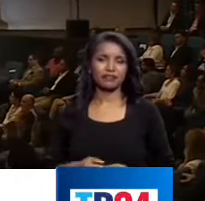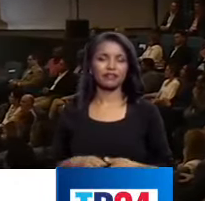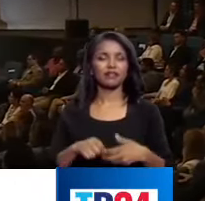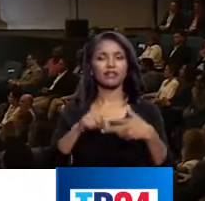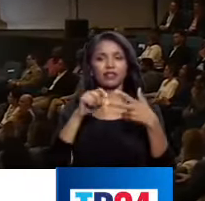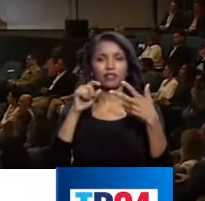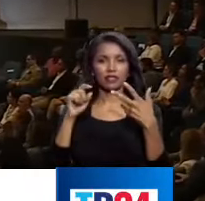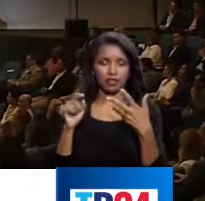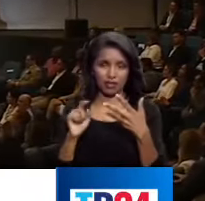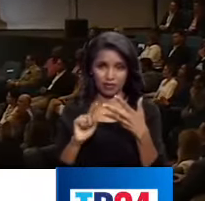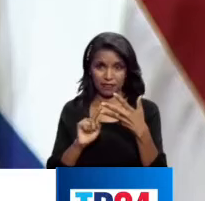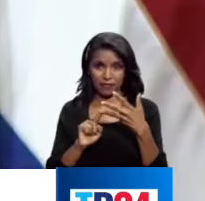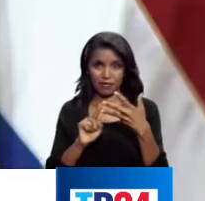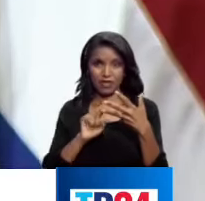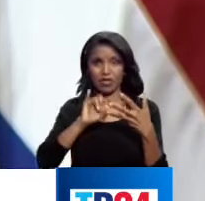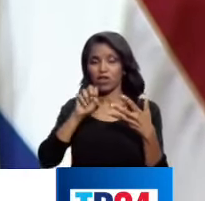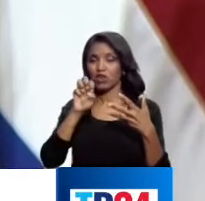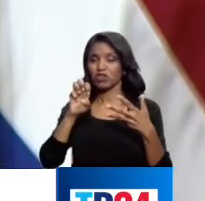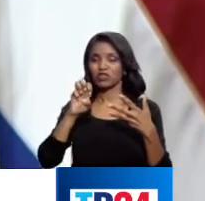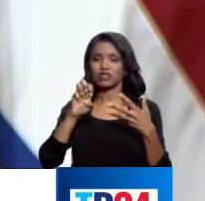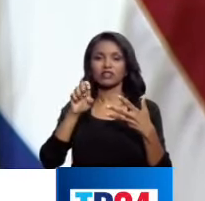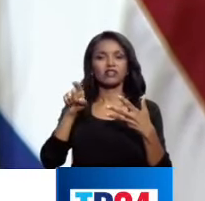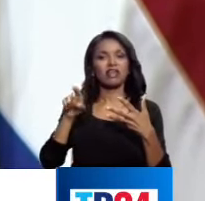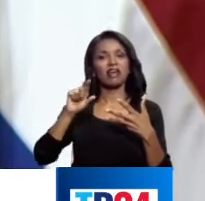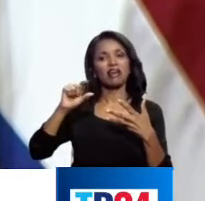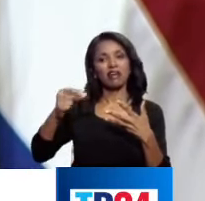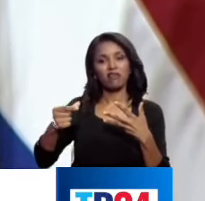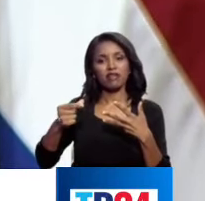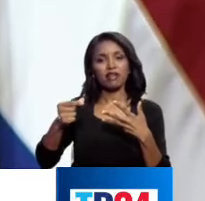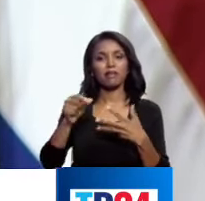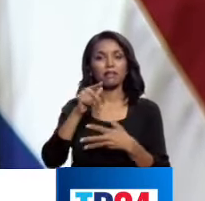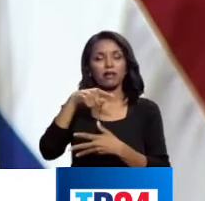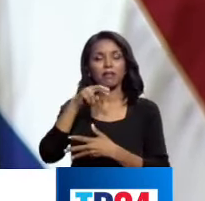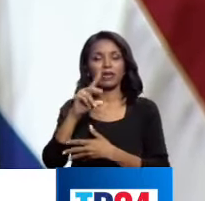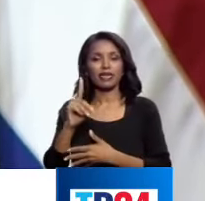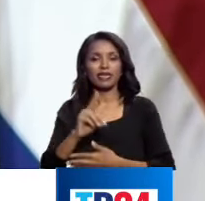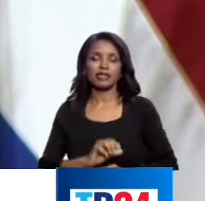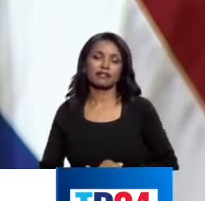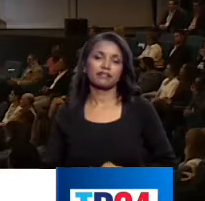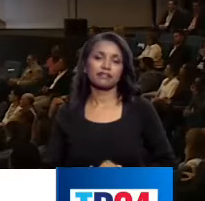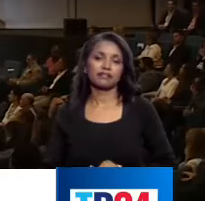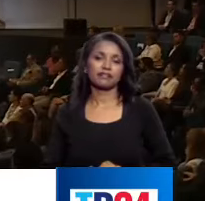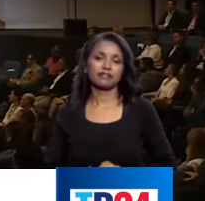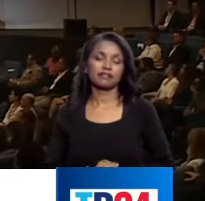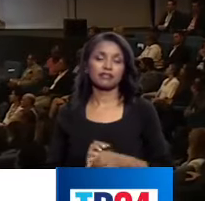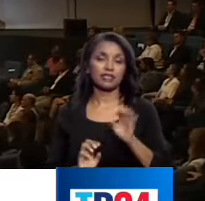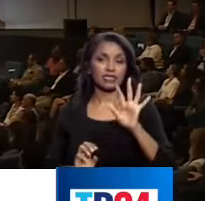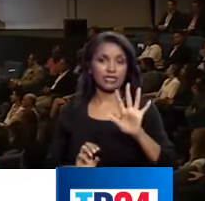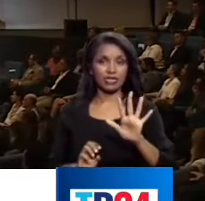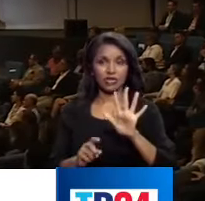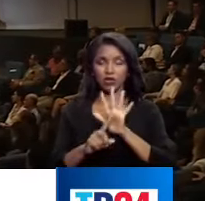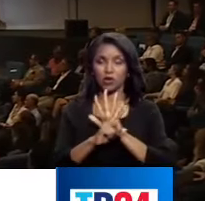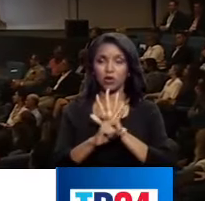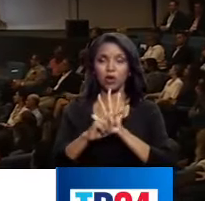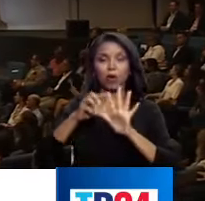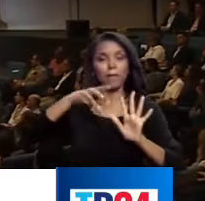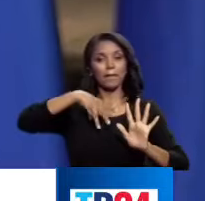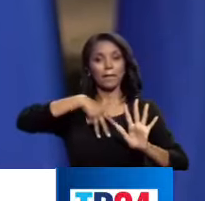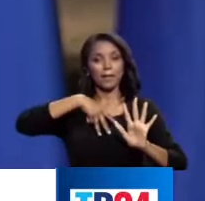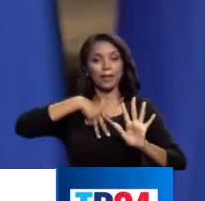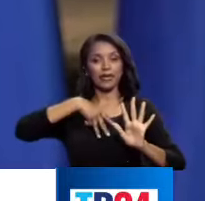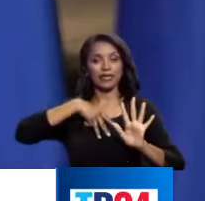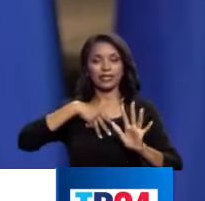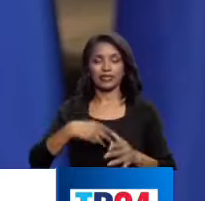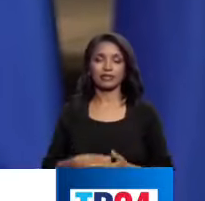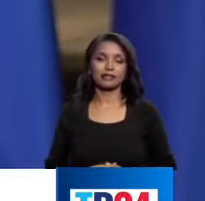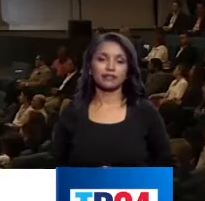José Gabriel Carrizo, por el Partido Revolucionario Democrático y el Molirena. Señor Martín Torrijos, por el Partido